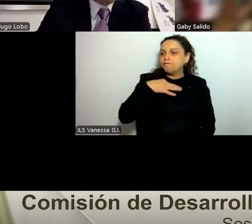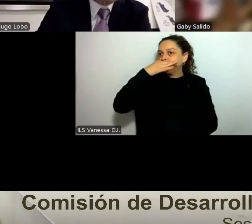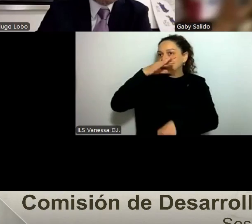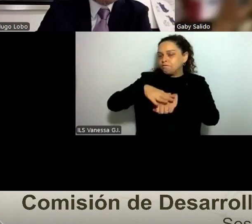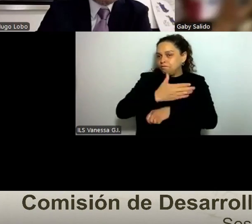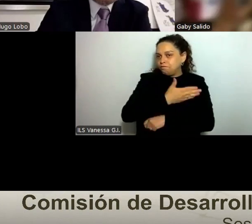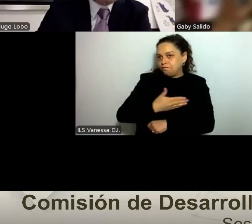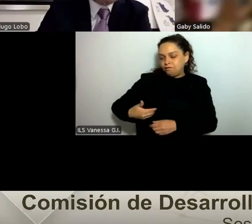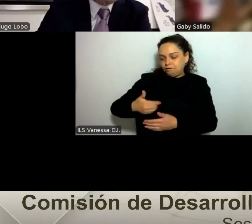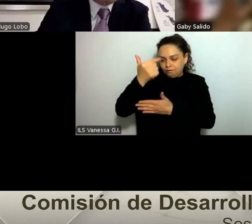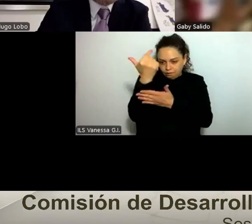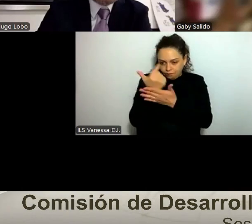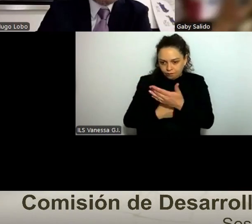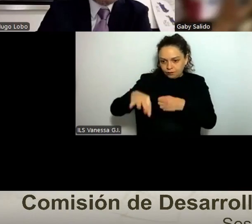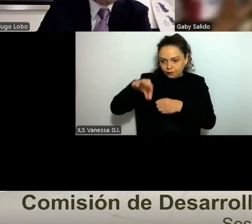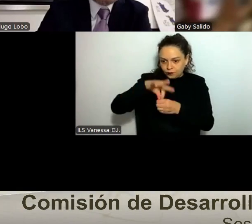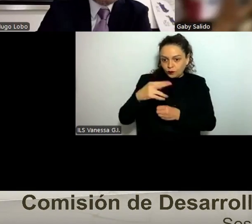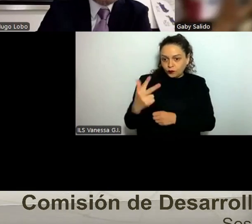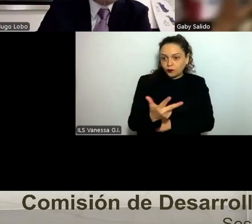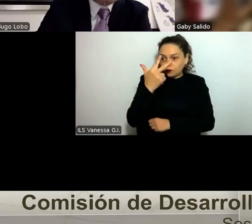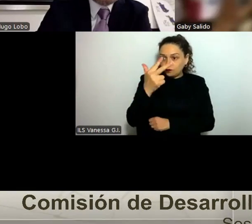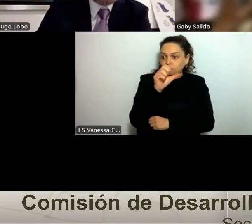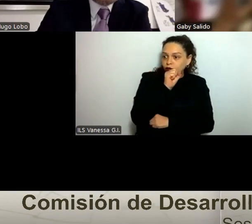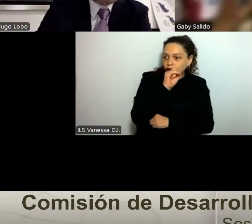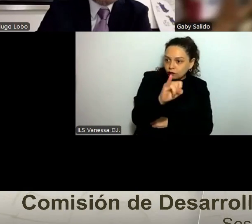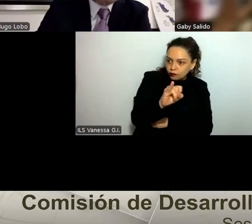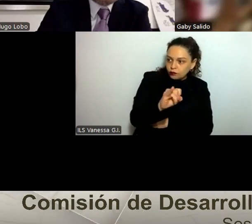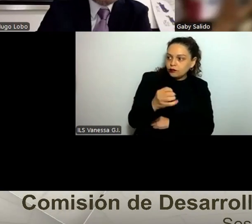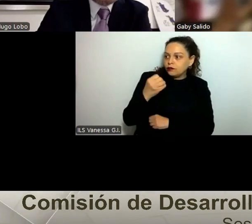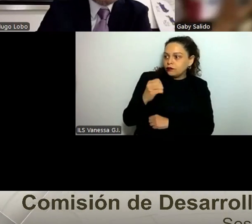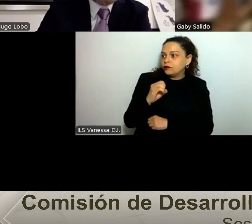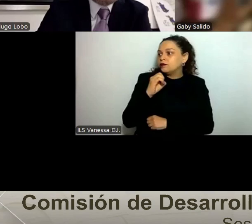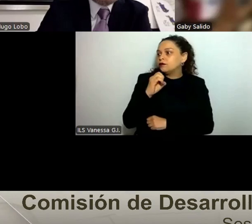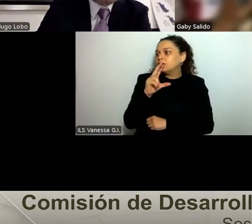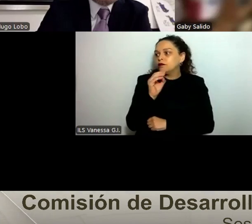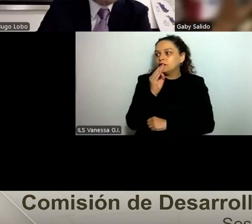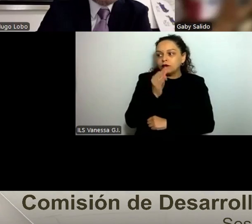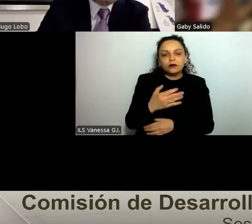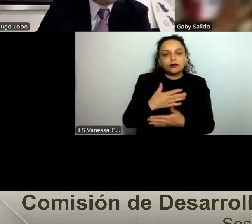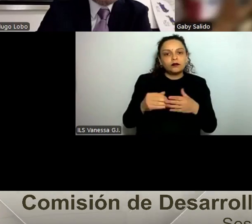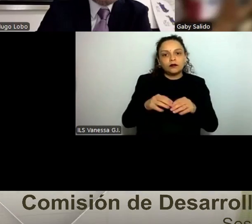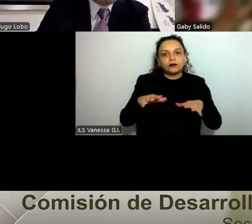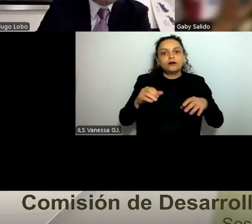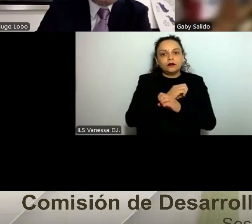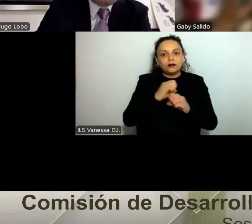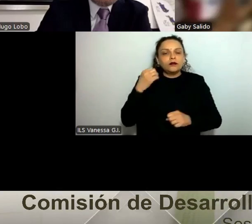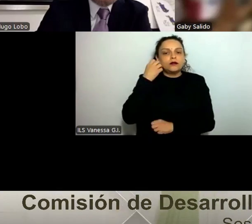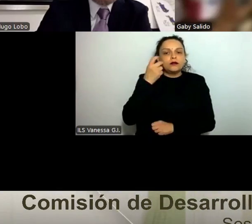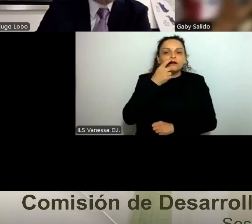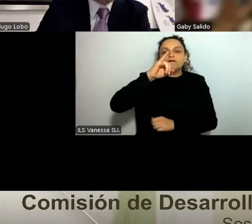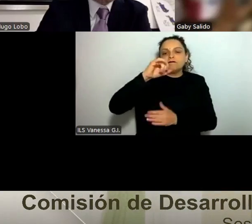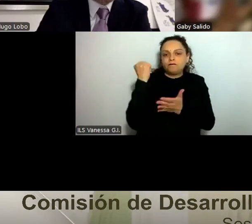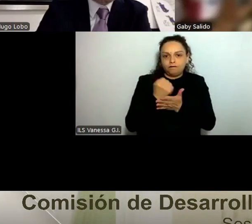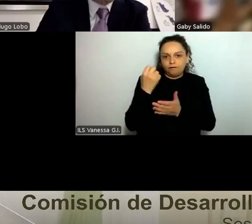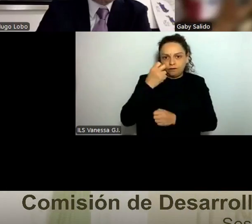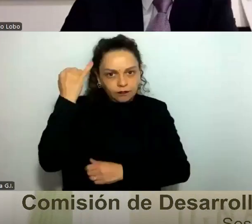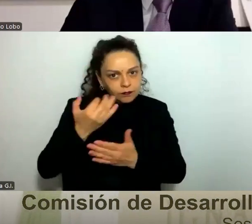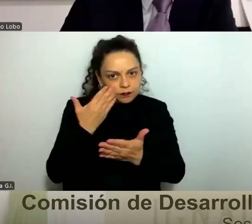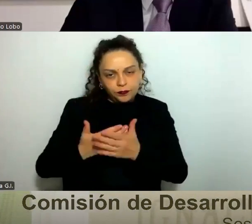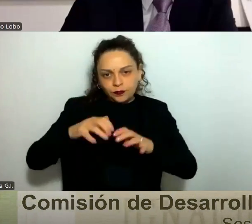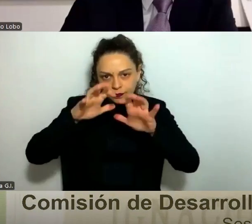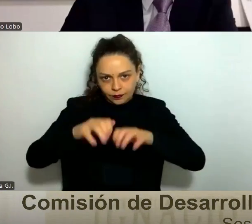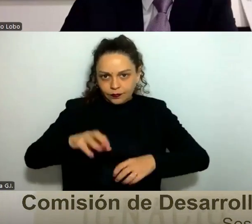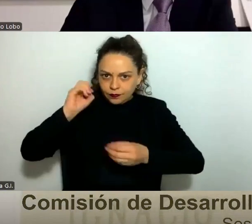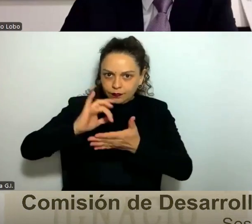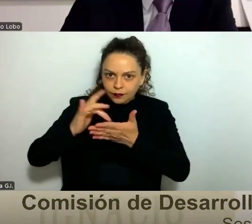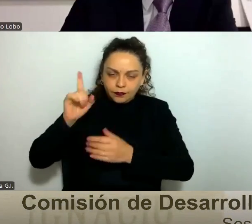en contra, 0 abstenciones, se aprueba en lo general y en lo particular el presente dictamen. Muchas gracias, diputadas,